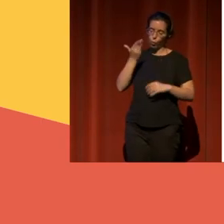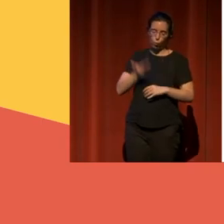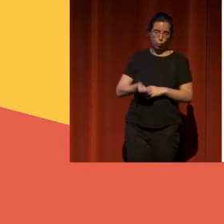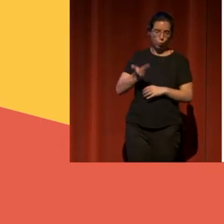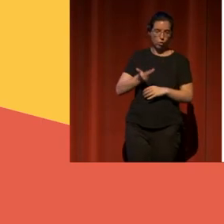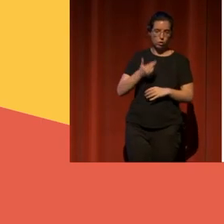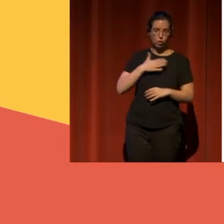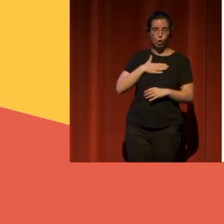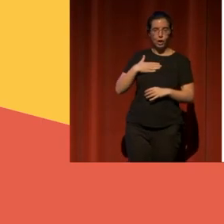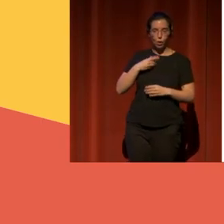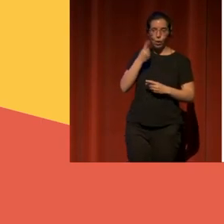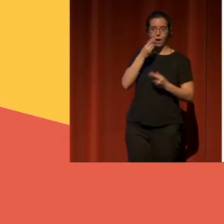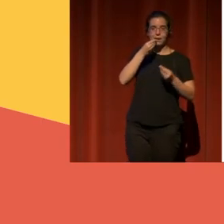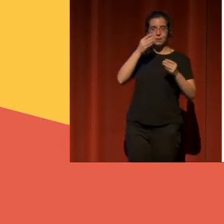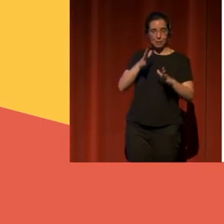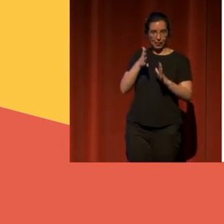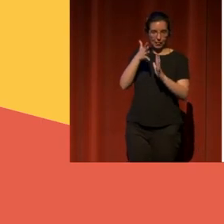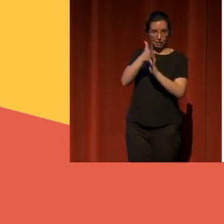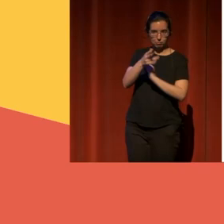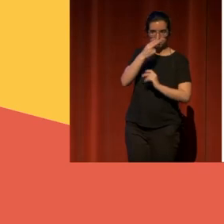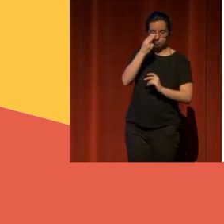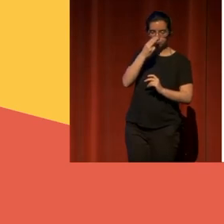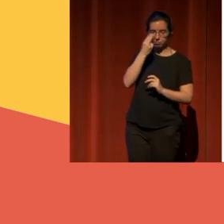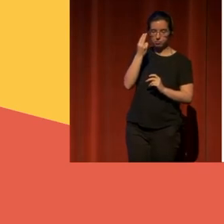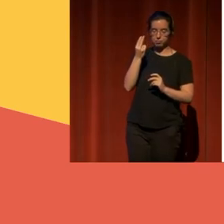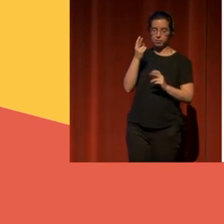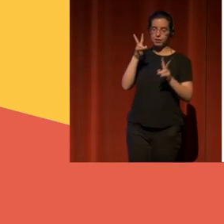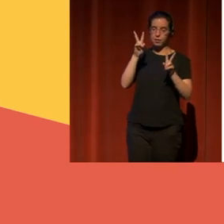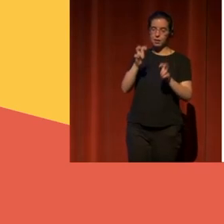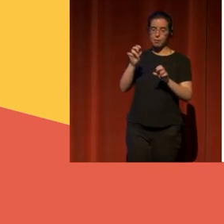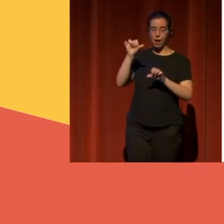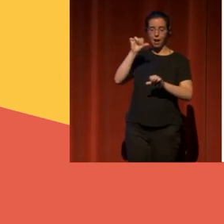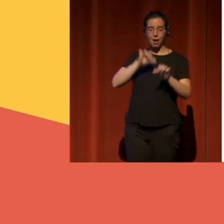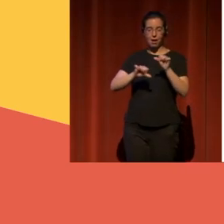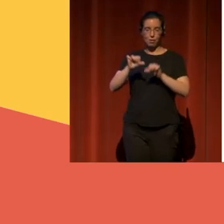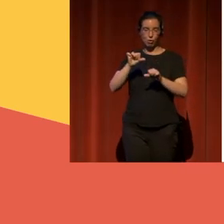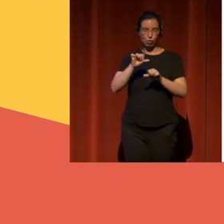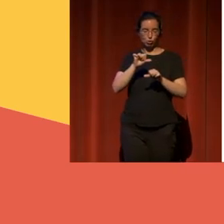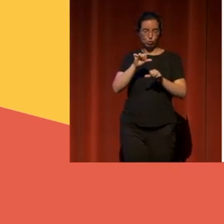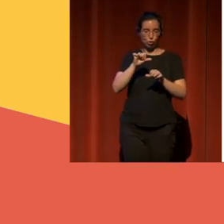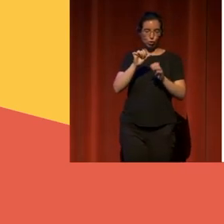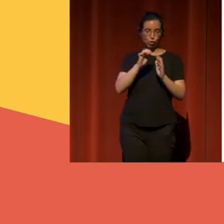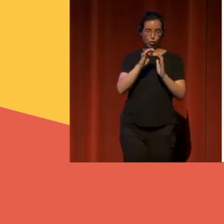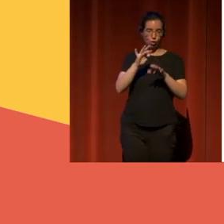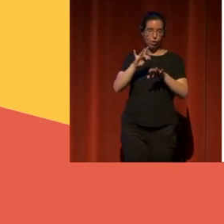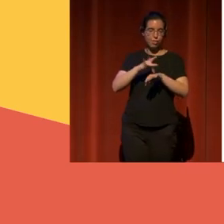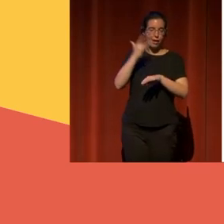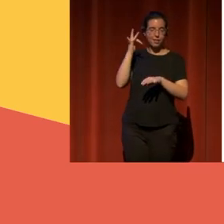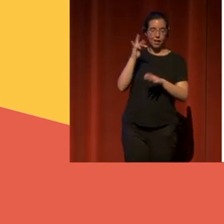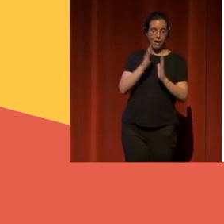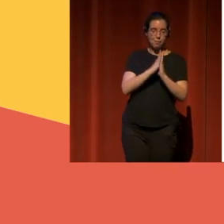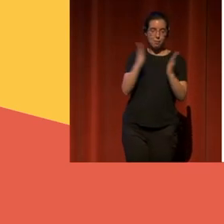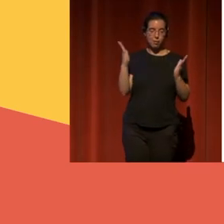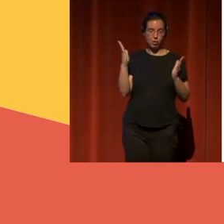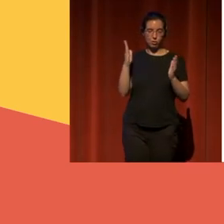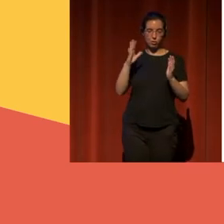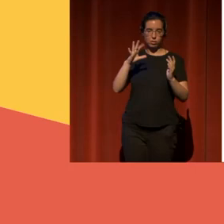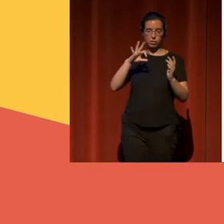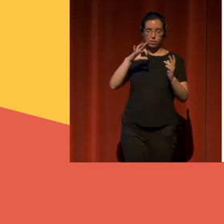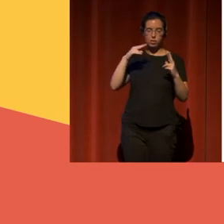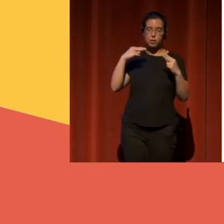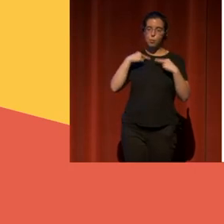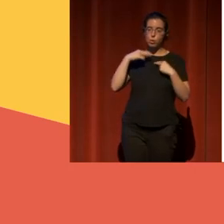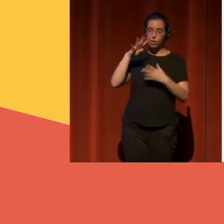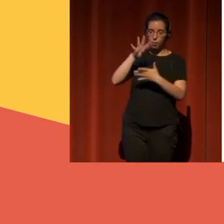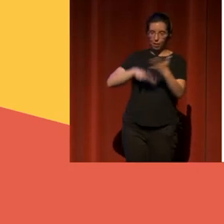una experiencia muy interesante, que fue el laboratorio de ficción digital infantil y juvenil que se desarrolló en las bibliotecas de la Diputación de Barcelona con Lucas Ramada y